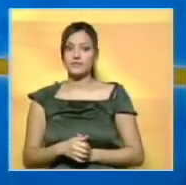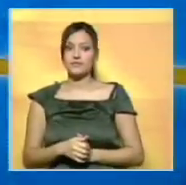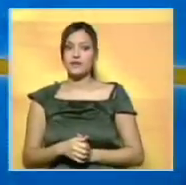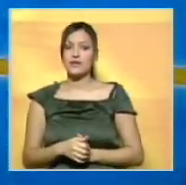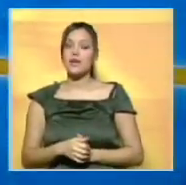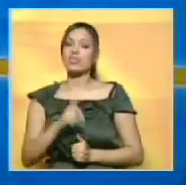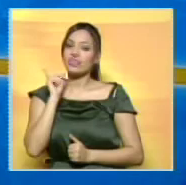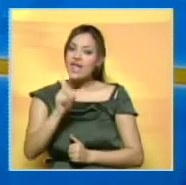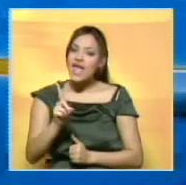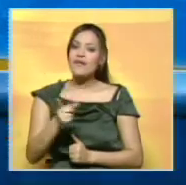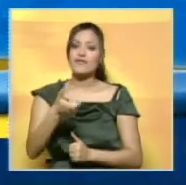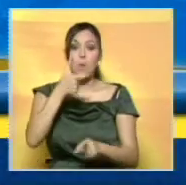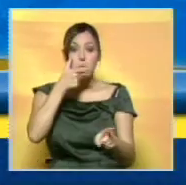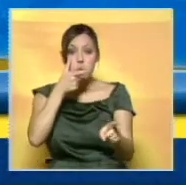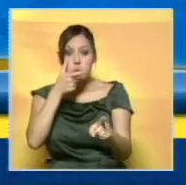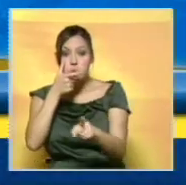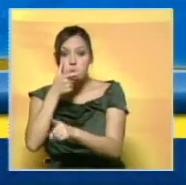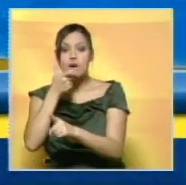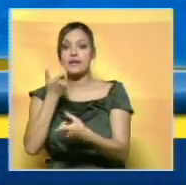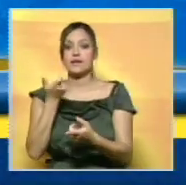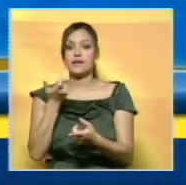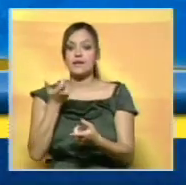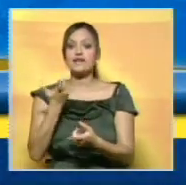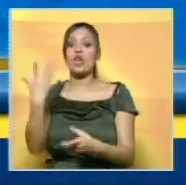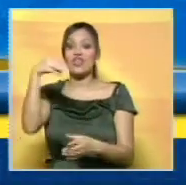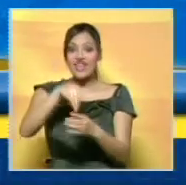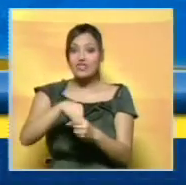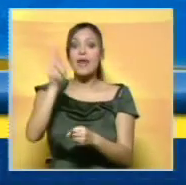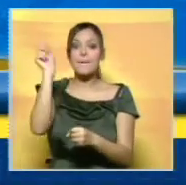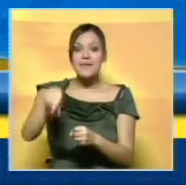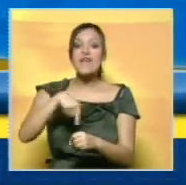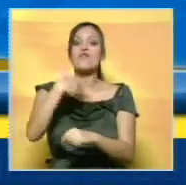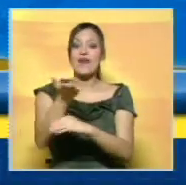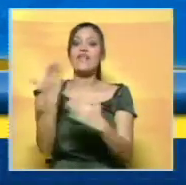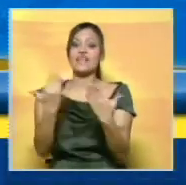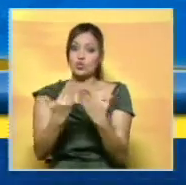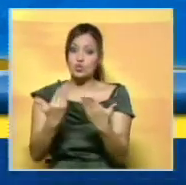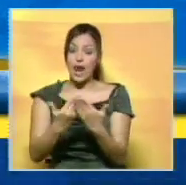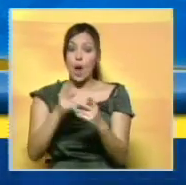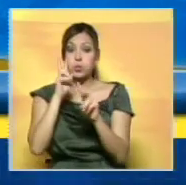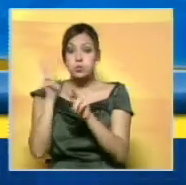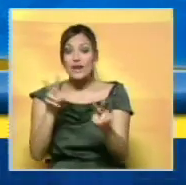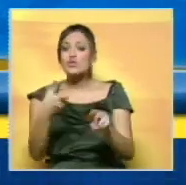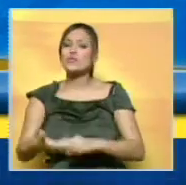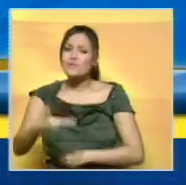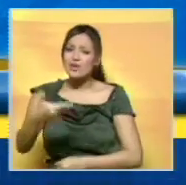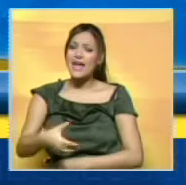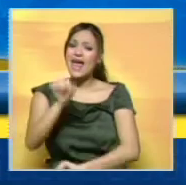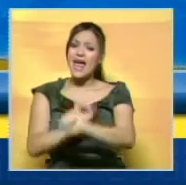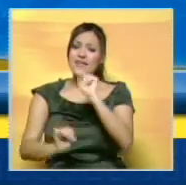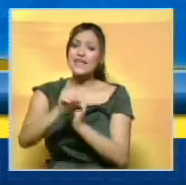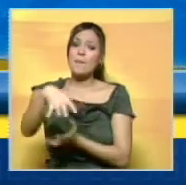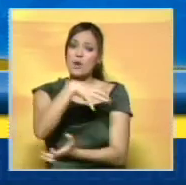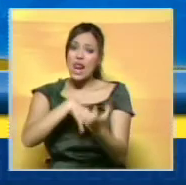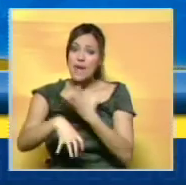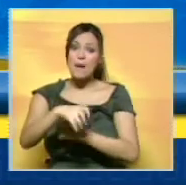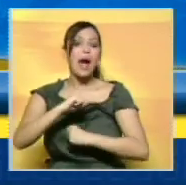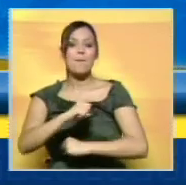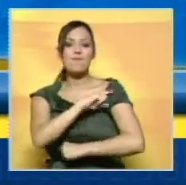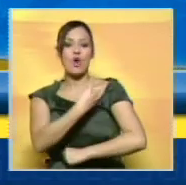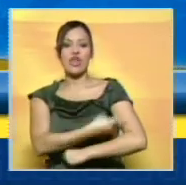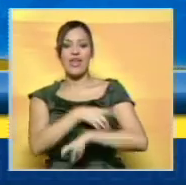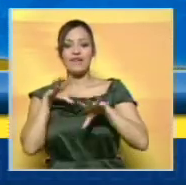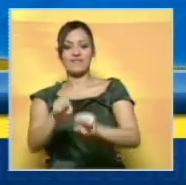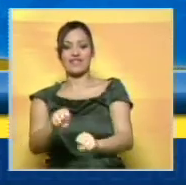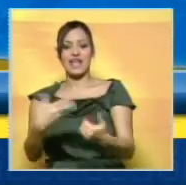Lograr una correcta supervisión de los espacios, no solo internos, sino externos de los planteles, es fundamental para evitar que la violencia se apodere del